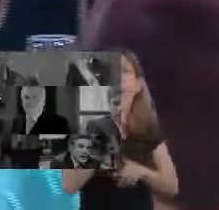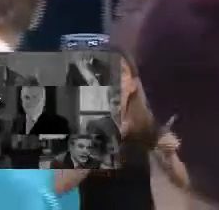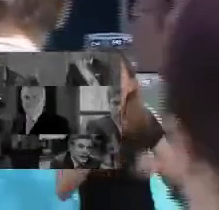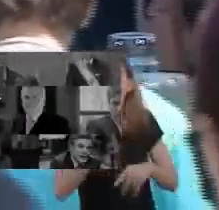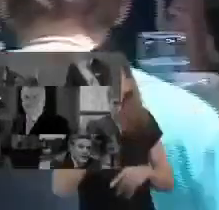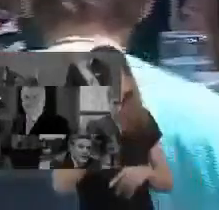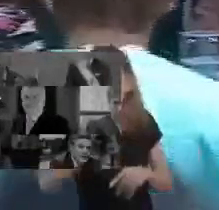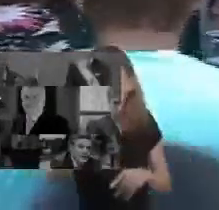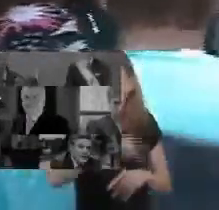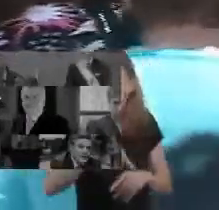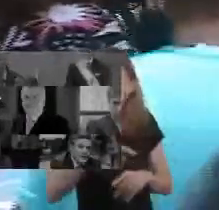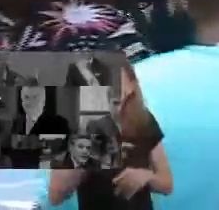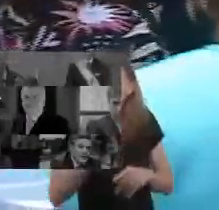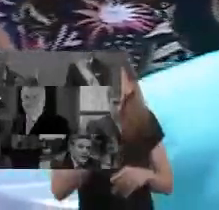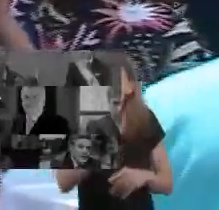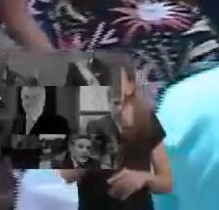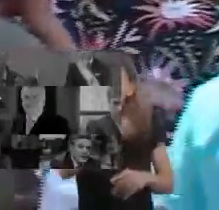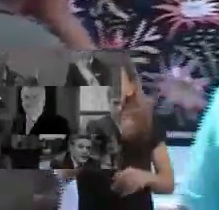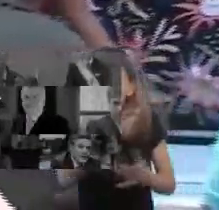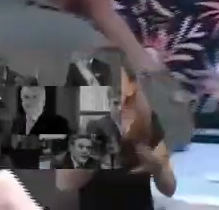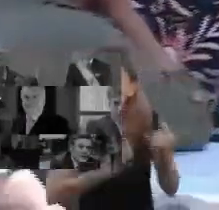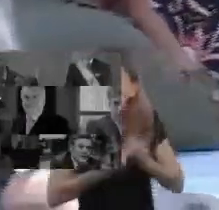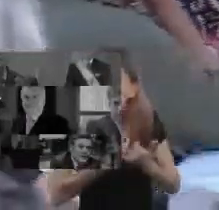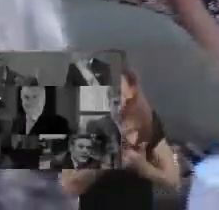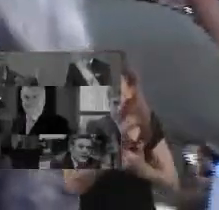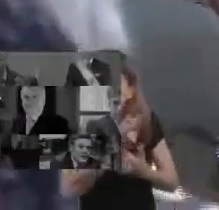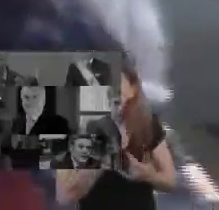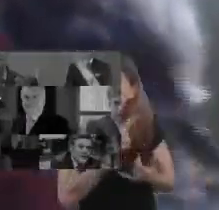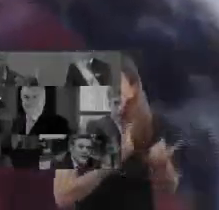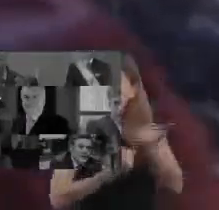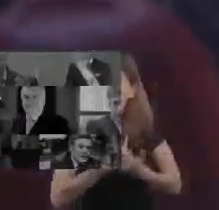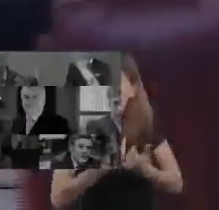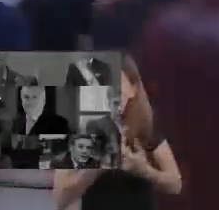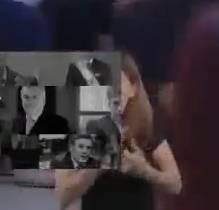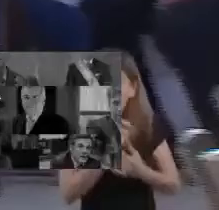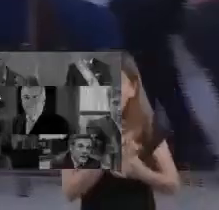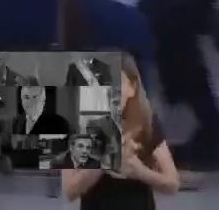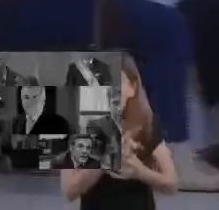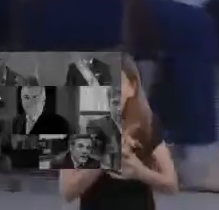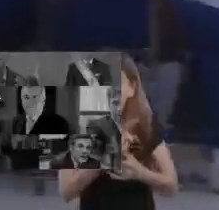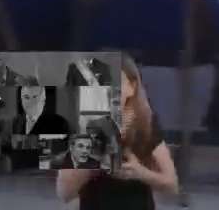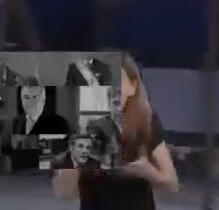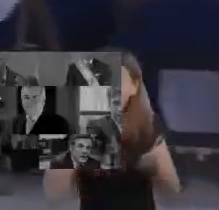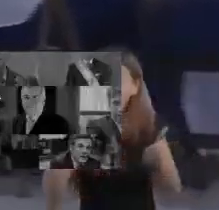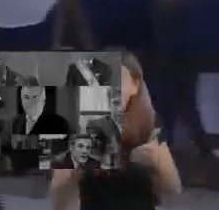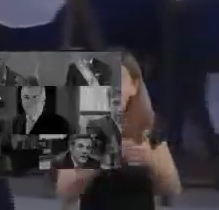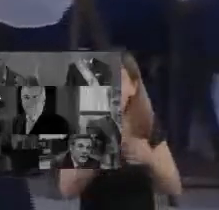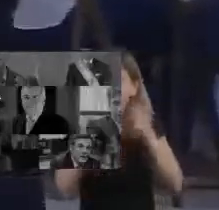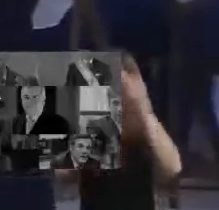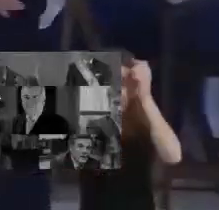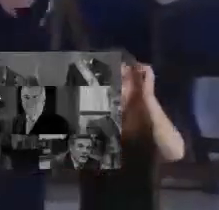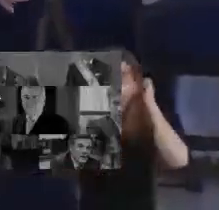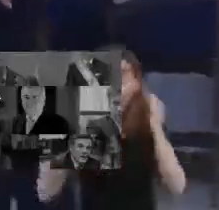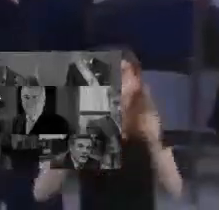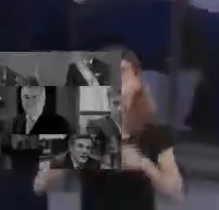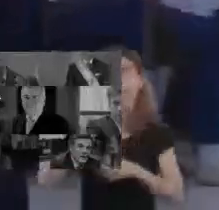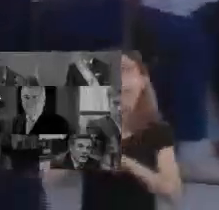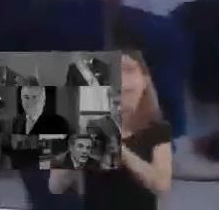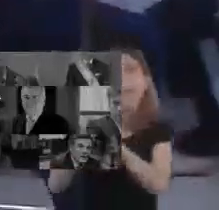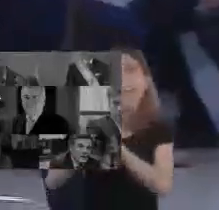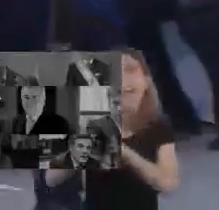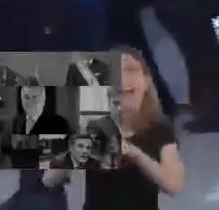¿Quién quiere contarme la historia? ¿Querés contarme tu historia? Dale, contámela. Contámela. Yo trabajé en una fábrica...